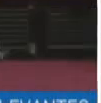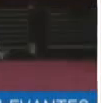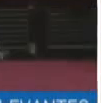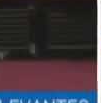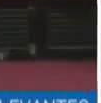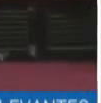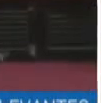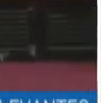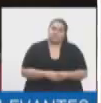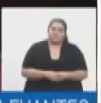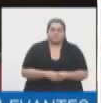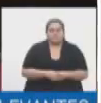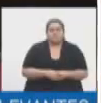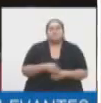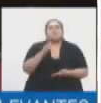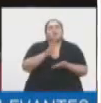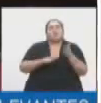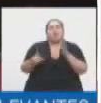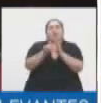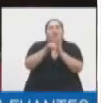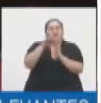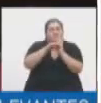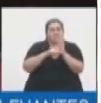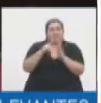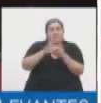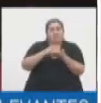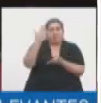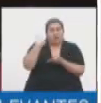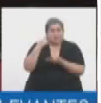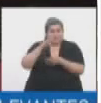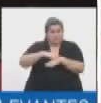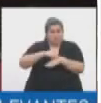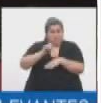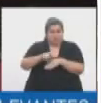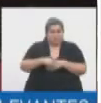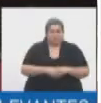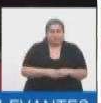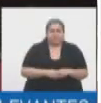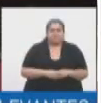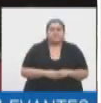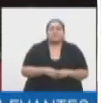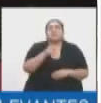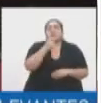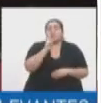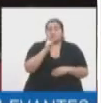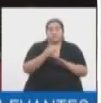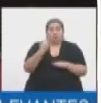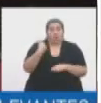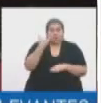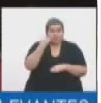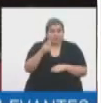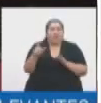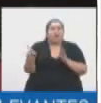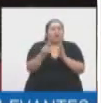insistiendo con la privatización de estas empresas queres escuchar Los Francos vamos con anterioridad a la vigencia de la ley